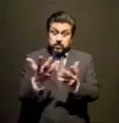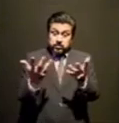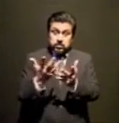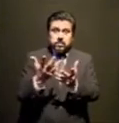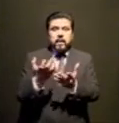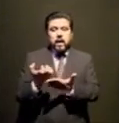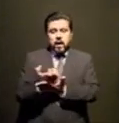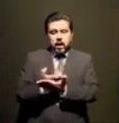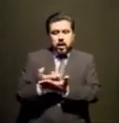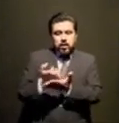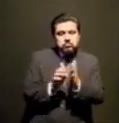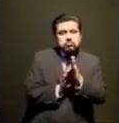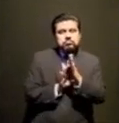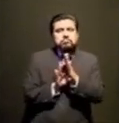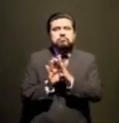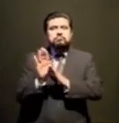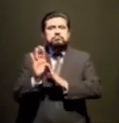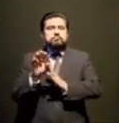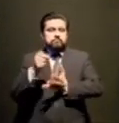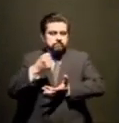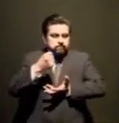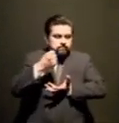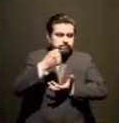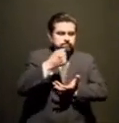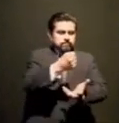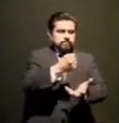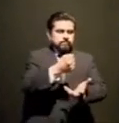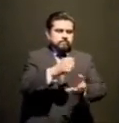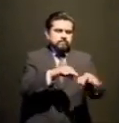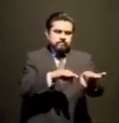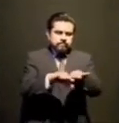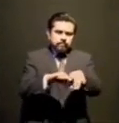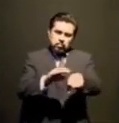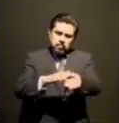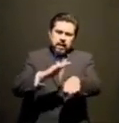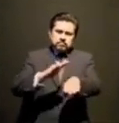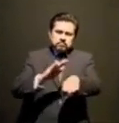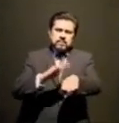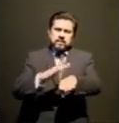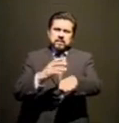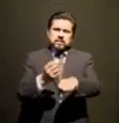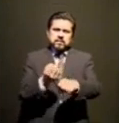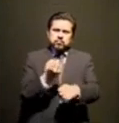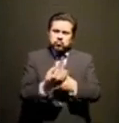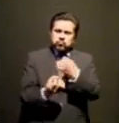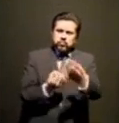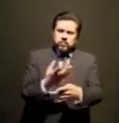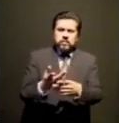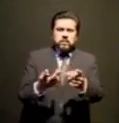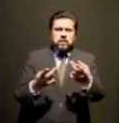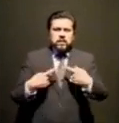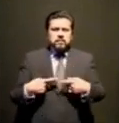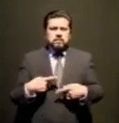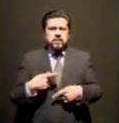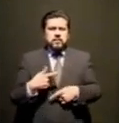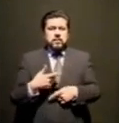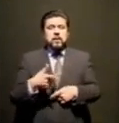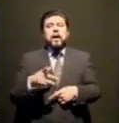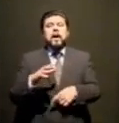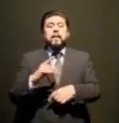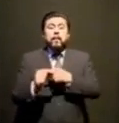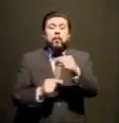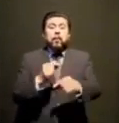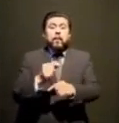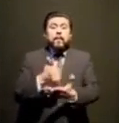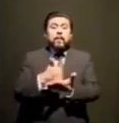las inversiones, a la generación de empleos. Y si hay empleos, hay seguridad, hay